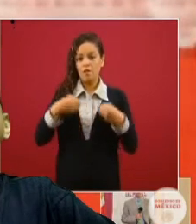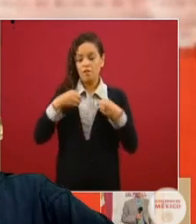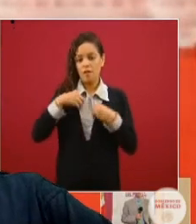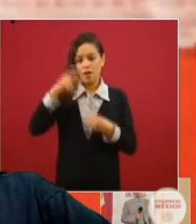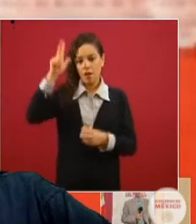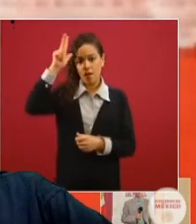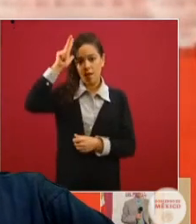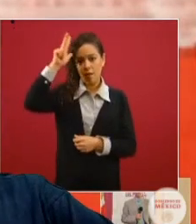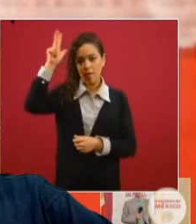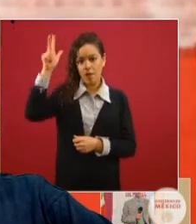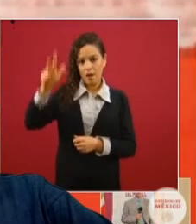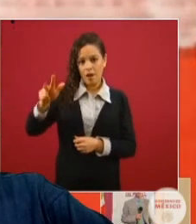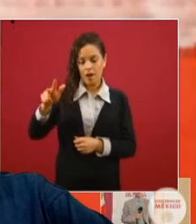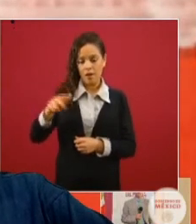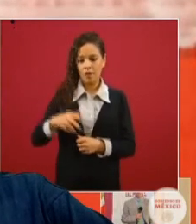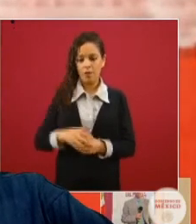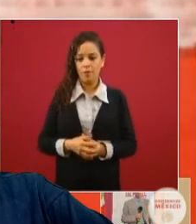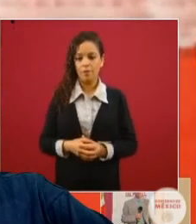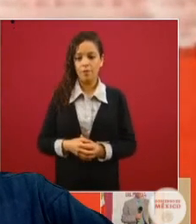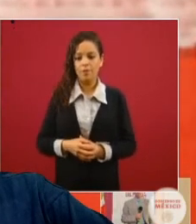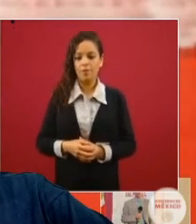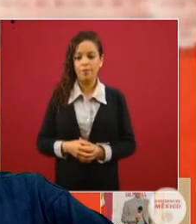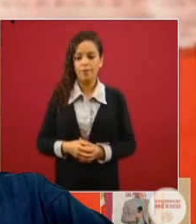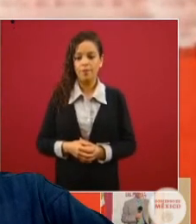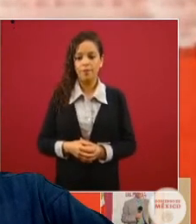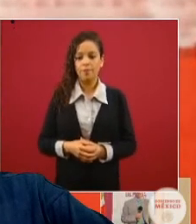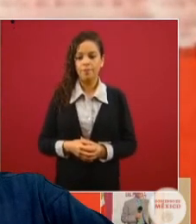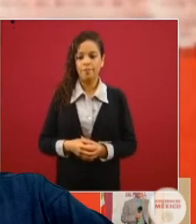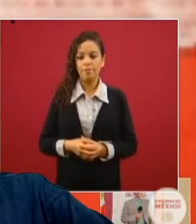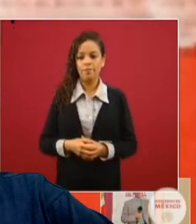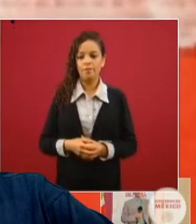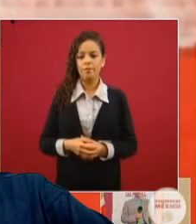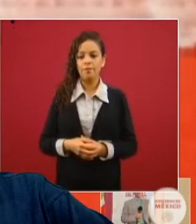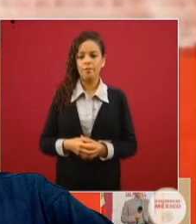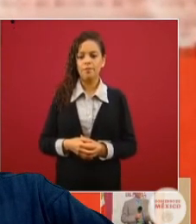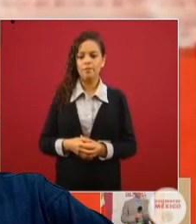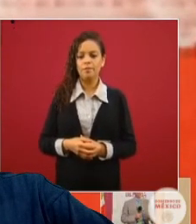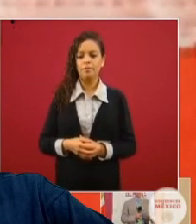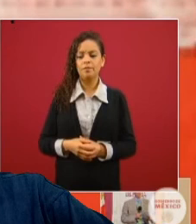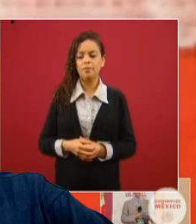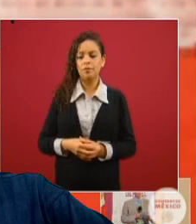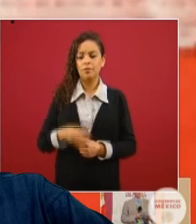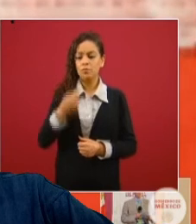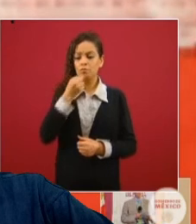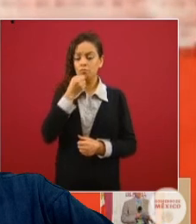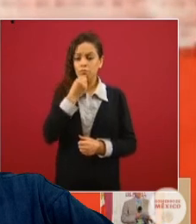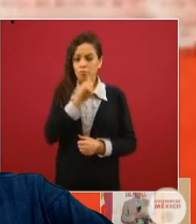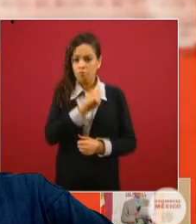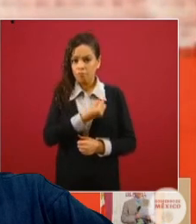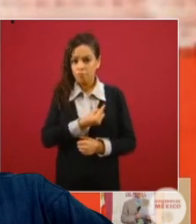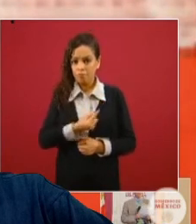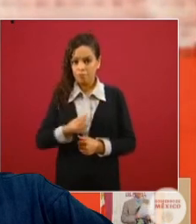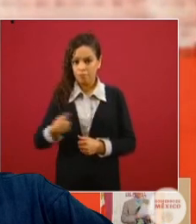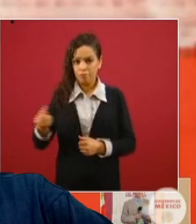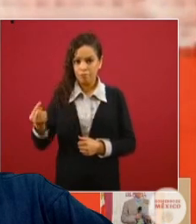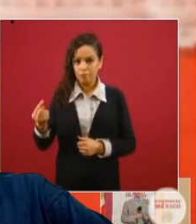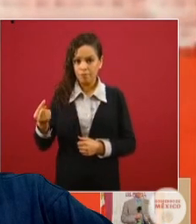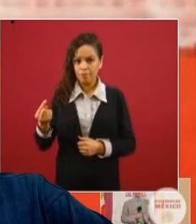Hidalgo. ¿Qué riesgo tenemos